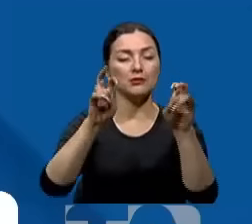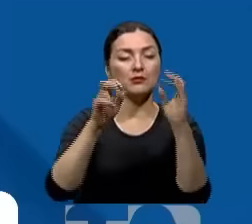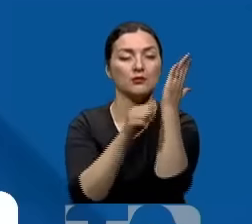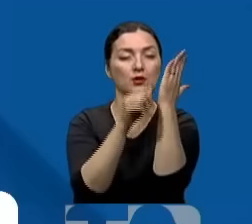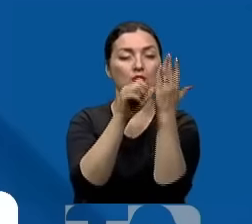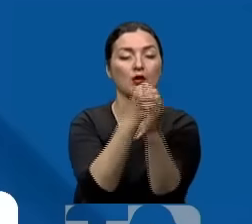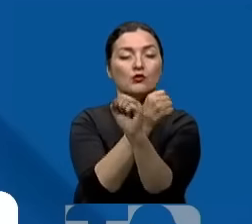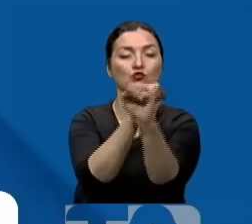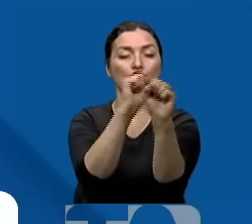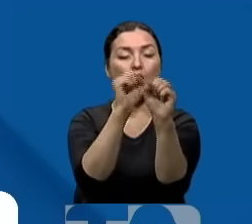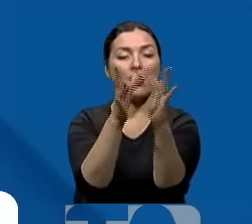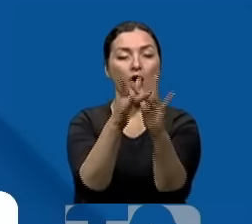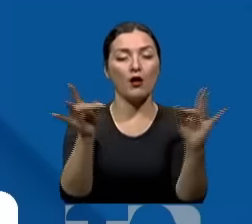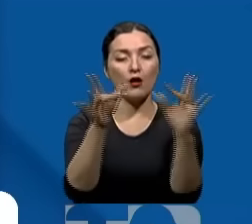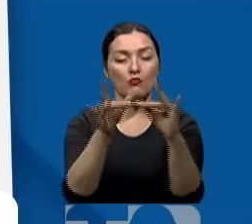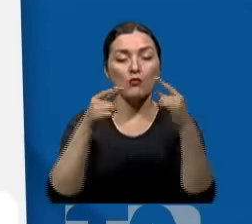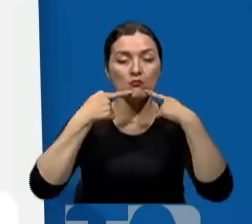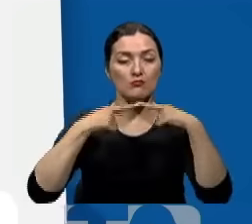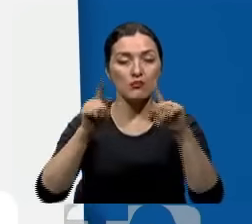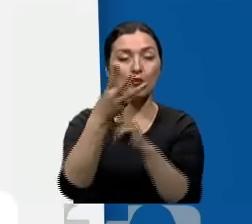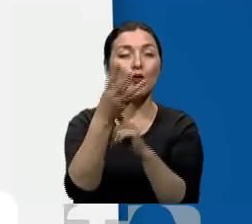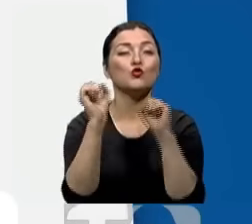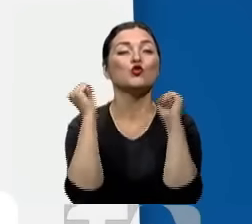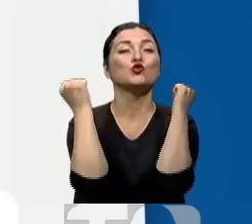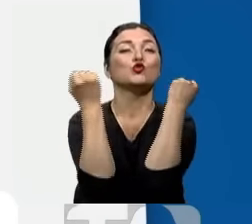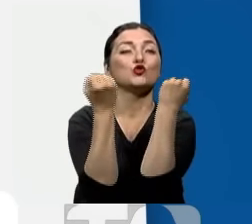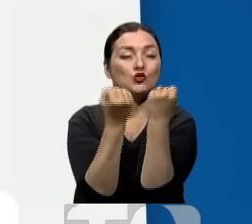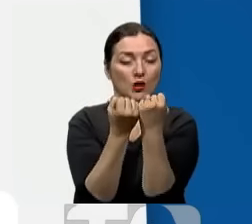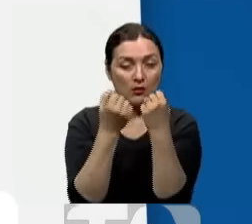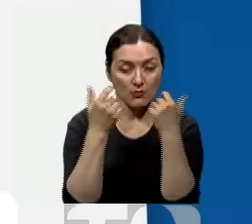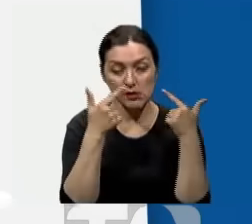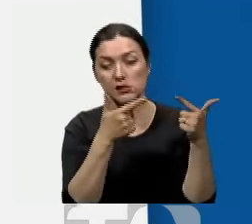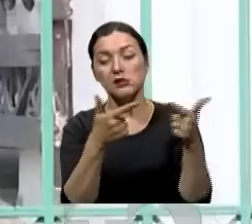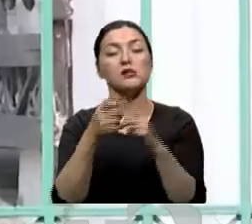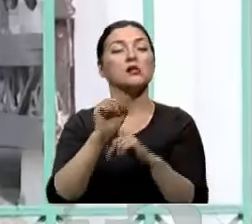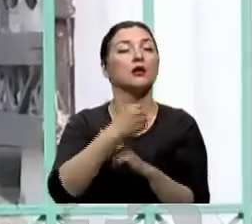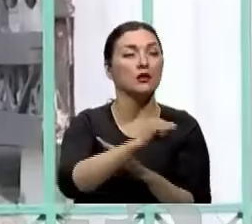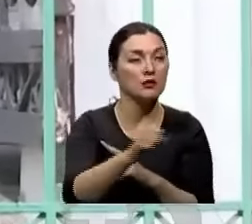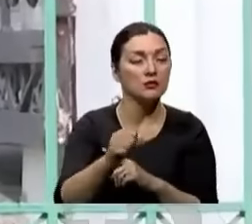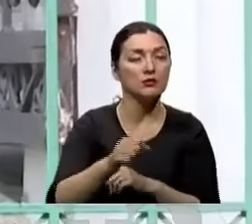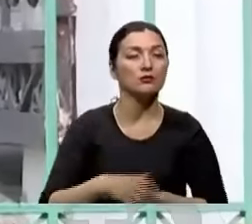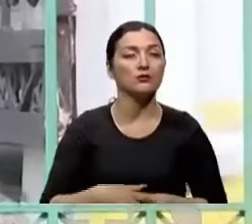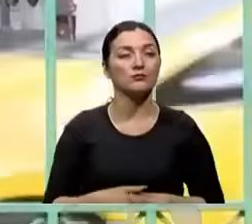Defensa señaló en un comunicado difundido en redes sociales que se encuentra vigilante de la situación.